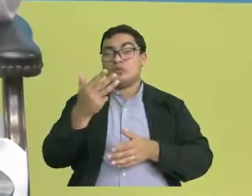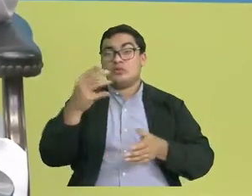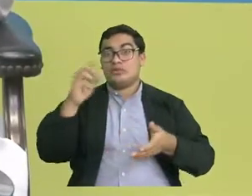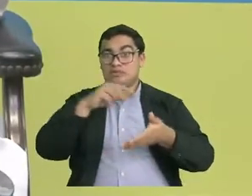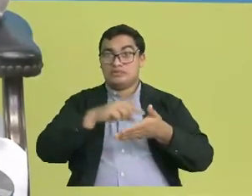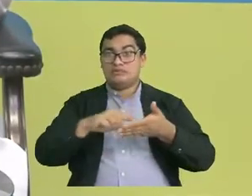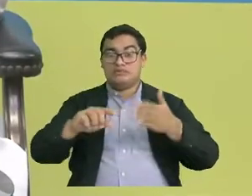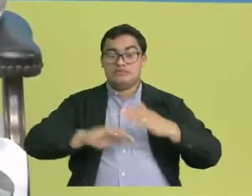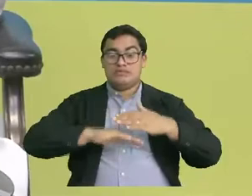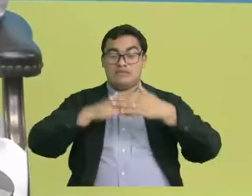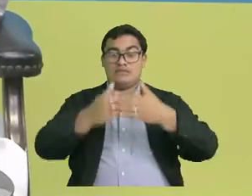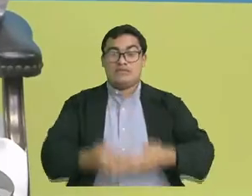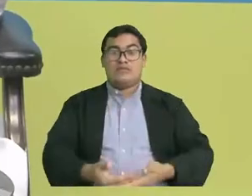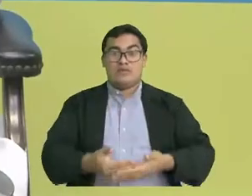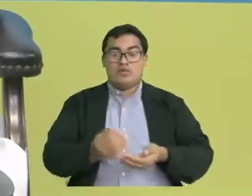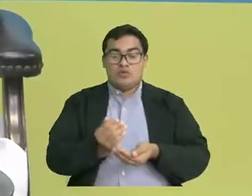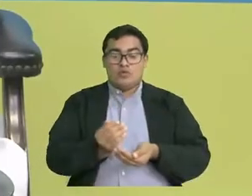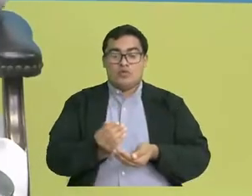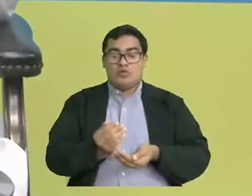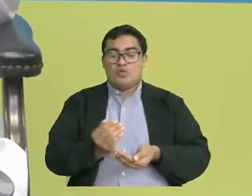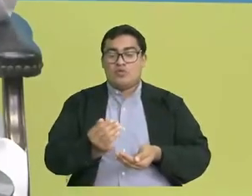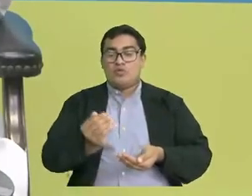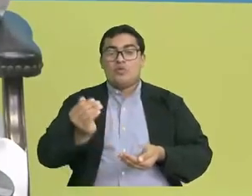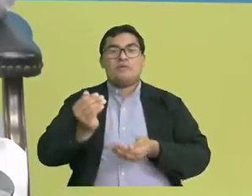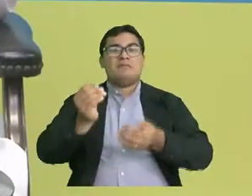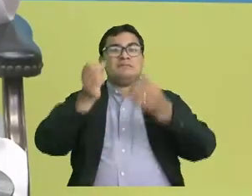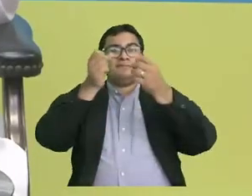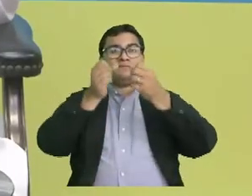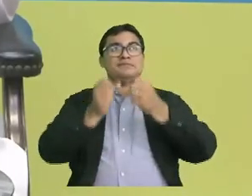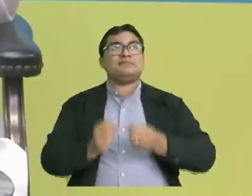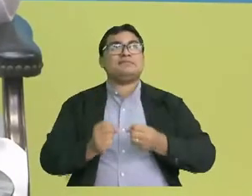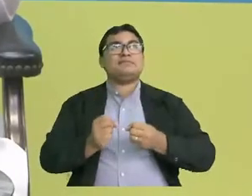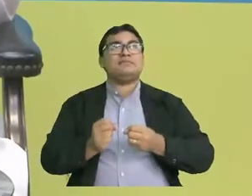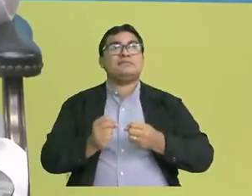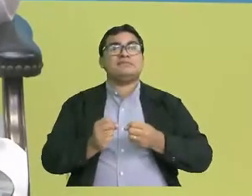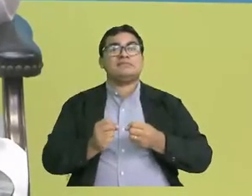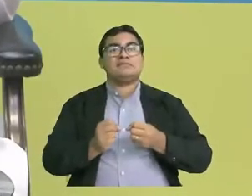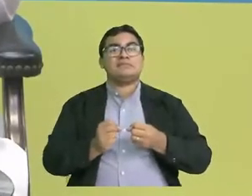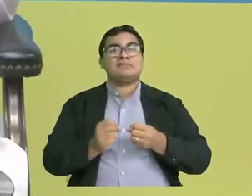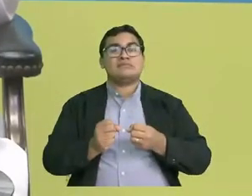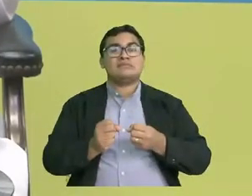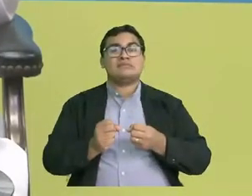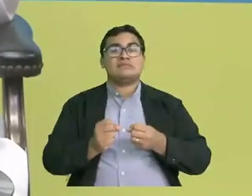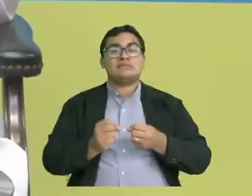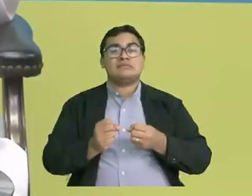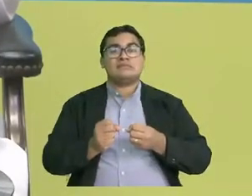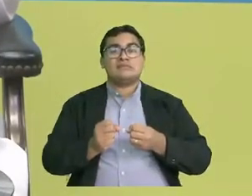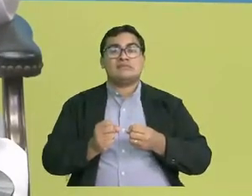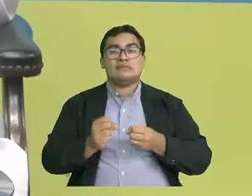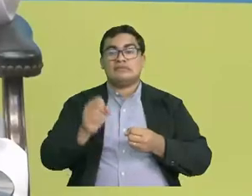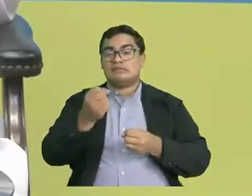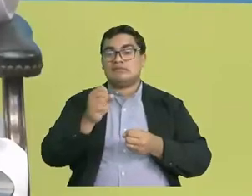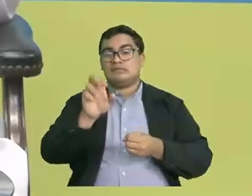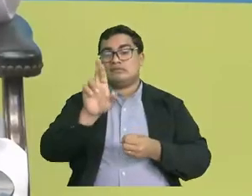semana, después que pasaron esas 8 semanas de indiferenciación, el gen